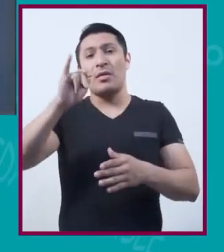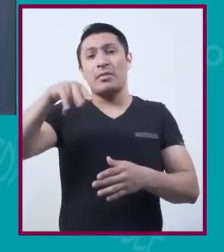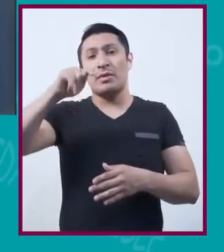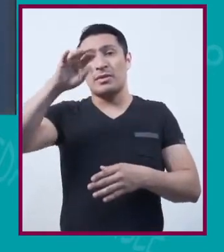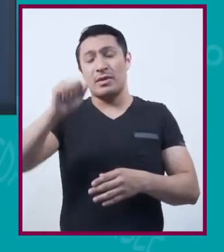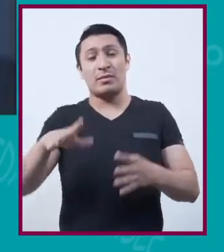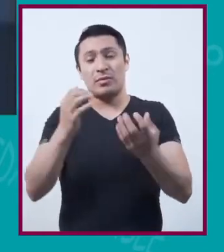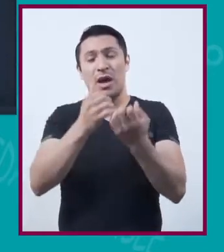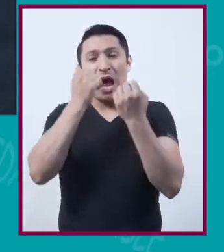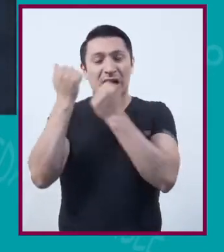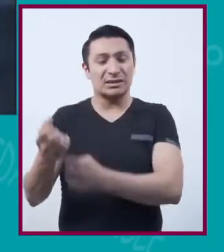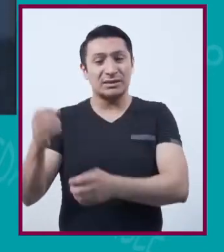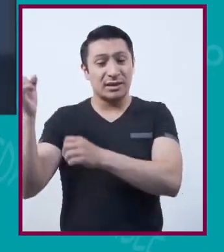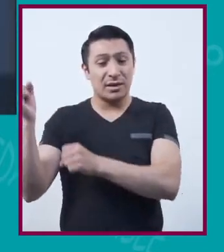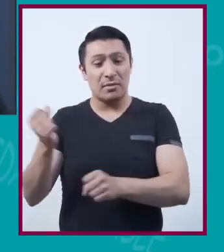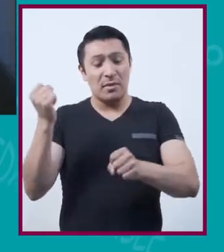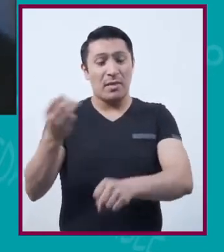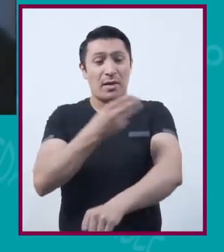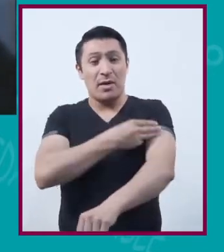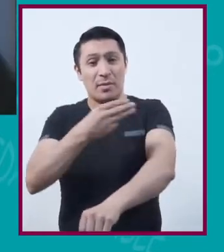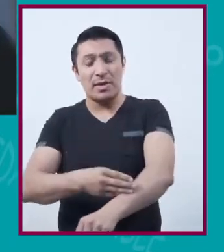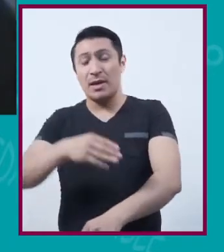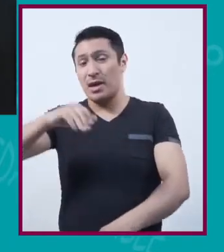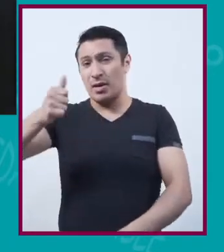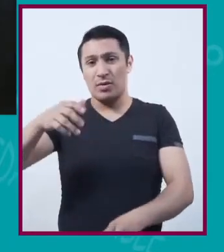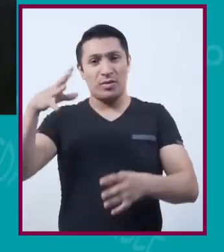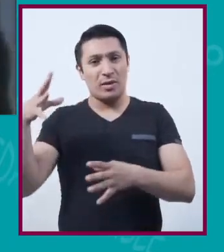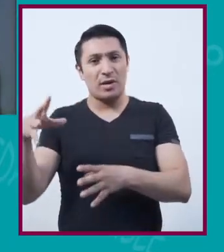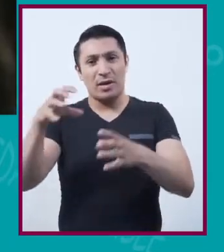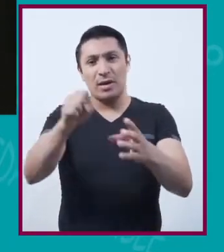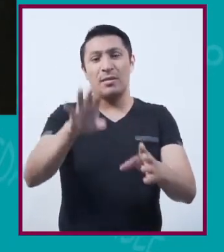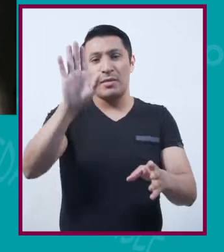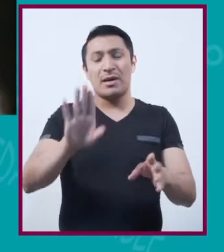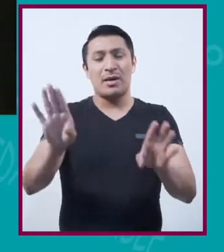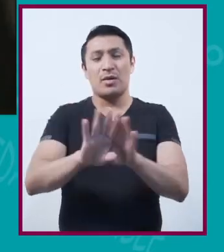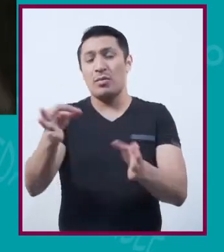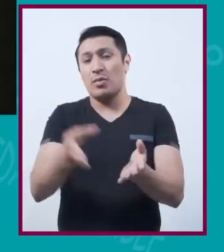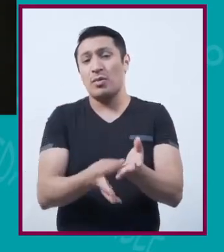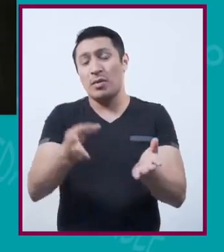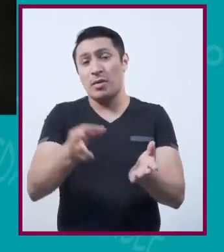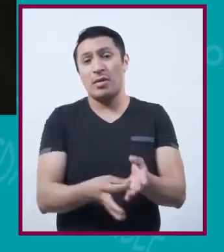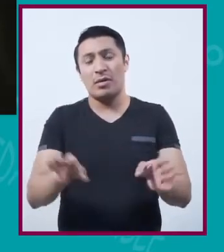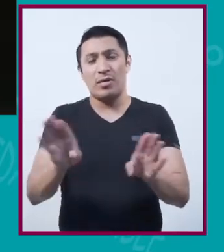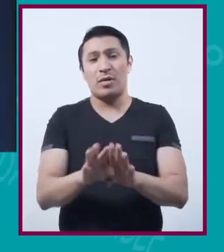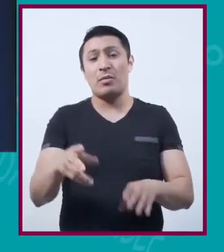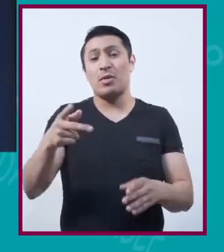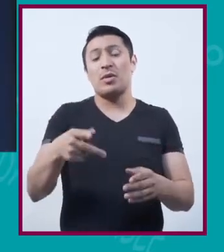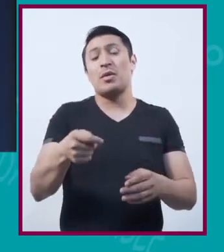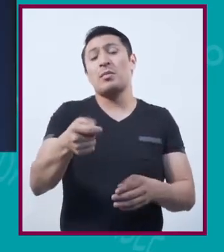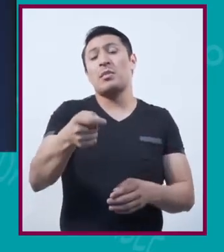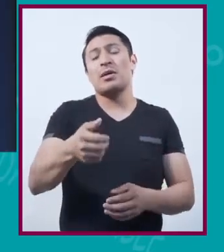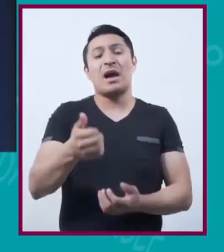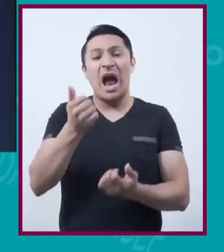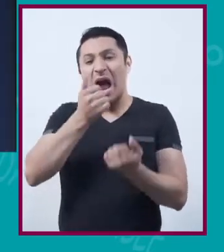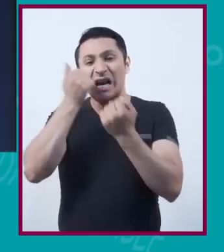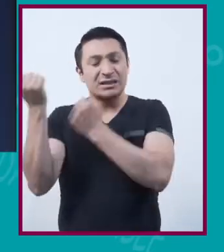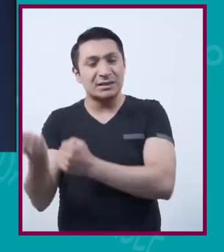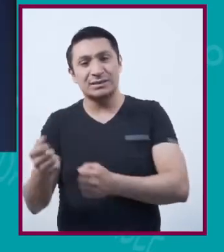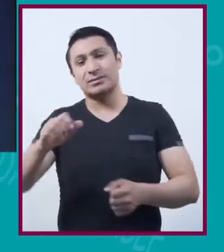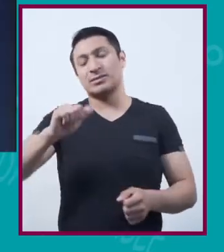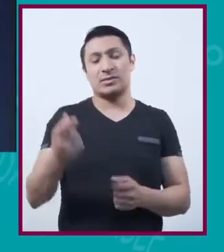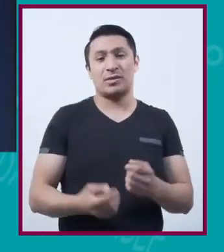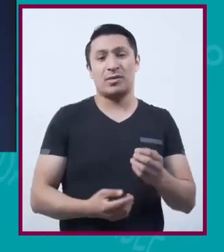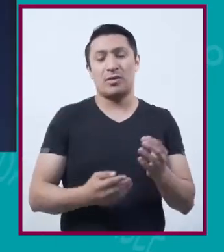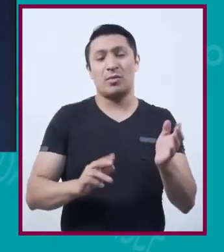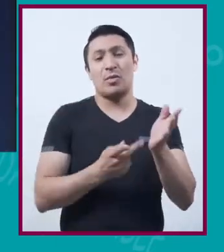carabela Pinta una caña y un palo, y tomaron otro palillo labrado a lo que parecía con hierro, y un pedazo de caña,